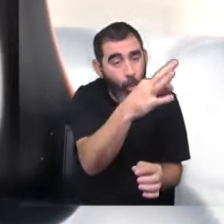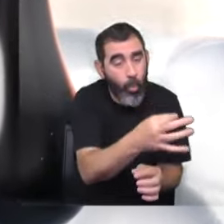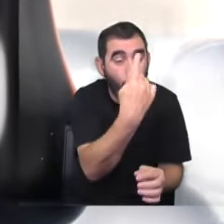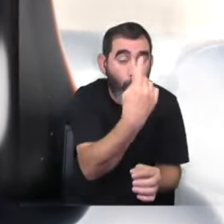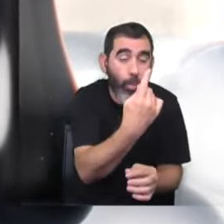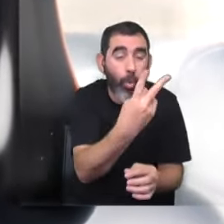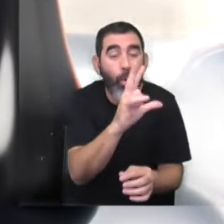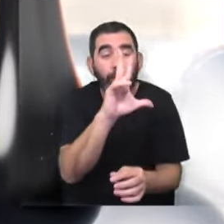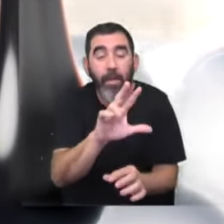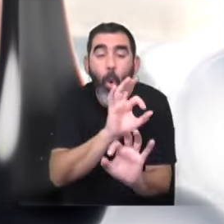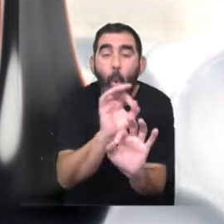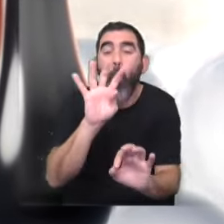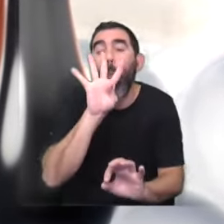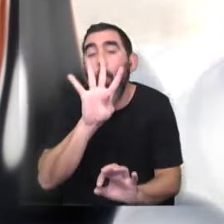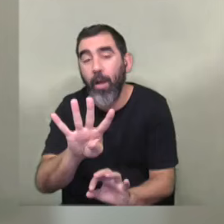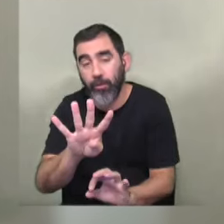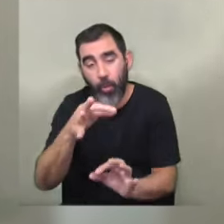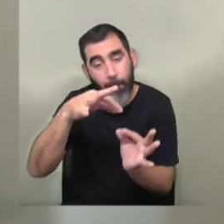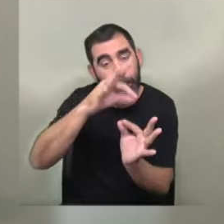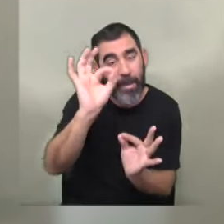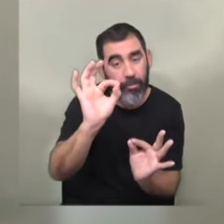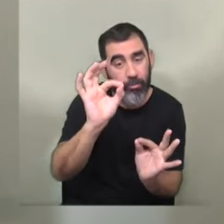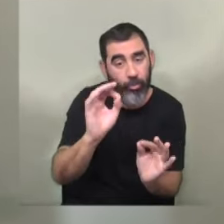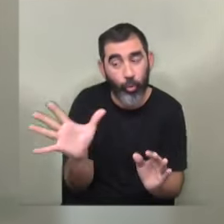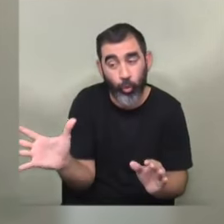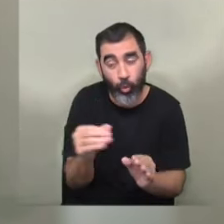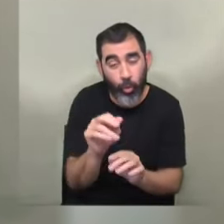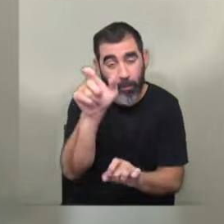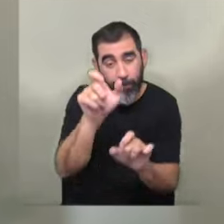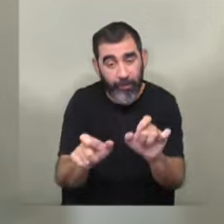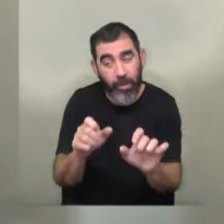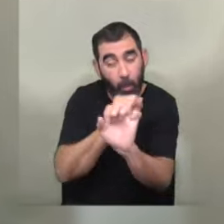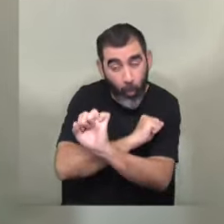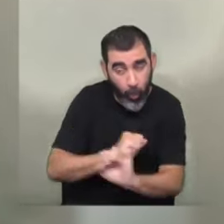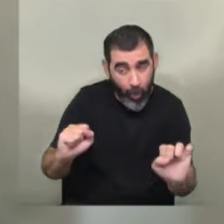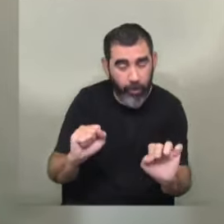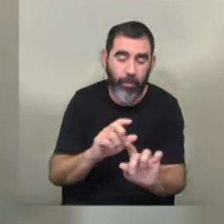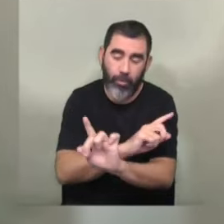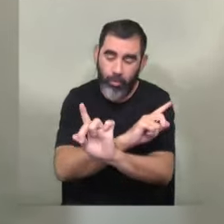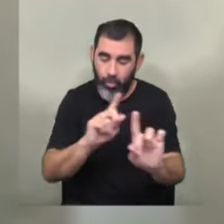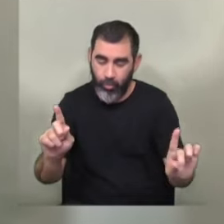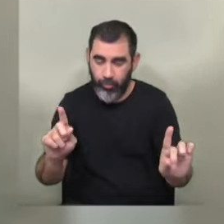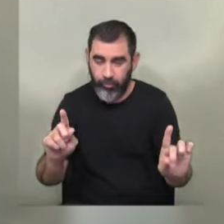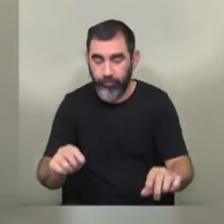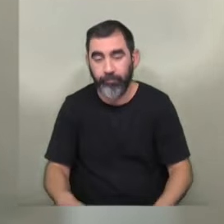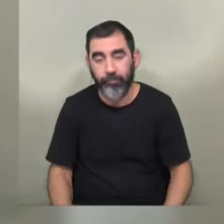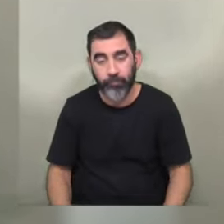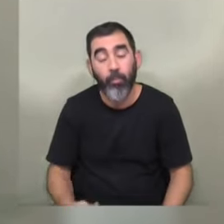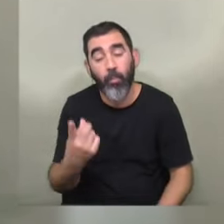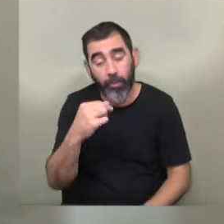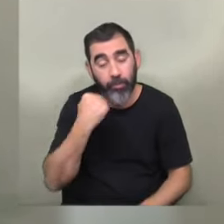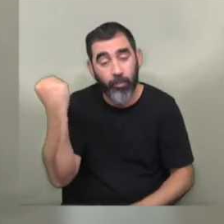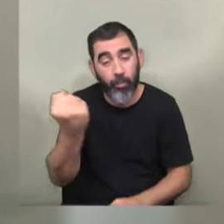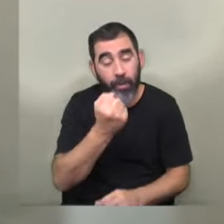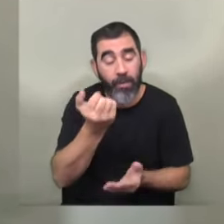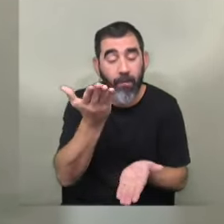dos, de tres o de cuatro pelos. No todos los pacientes son aptos para realizarse el implante capilar. Por eso es importante